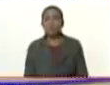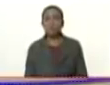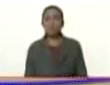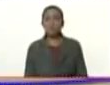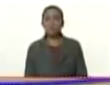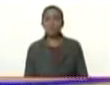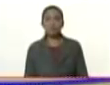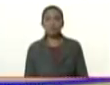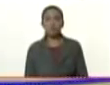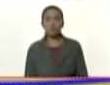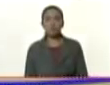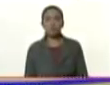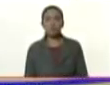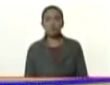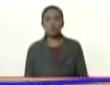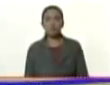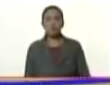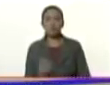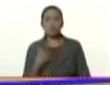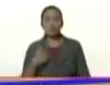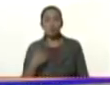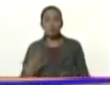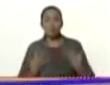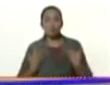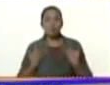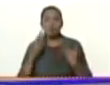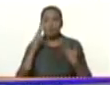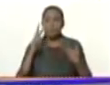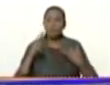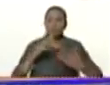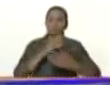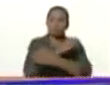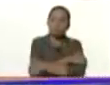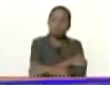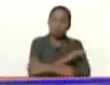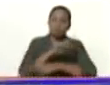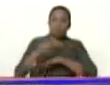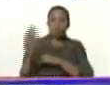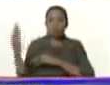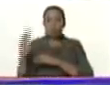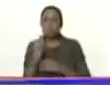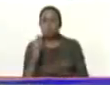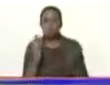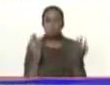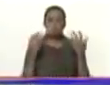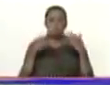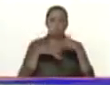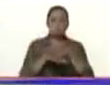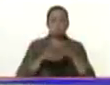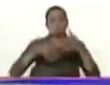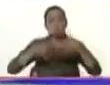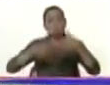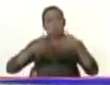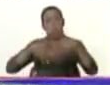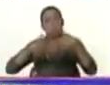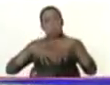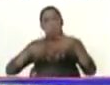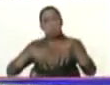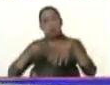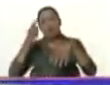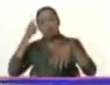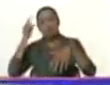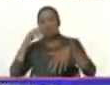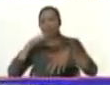Y me emocionó mucho ver ese abrazo. Y luego que ustedes vinieran juntos, marchando. Es un